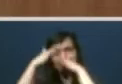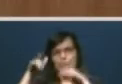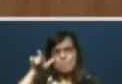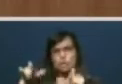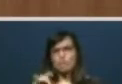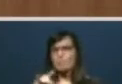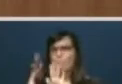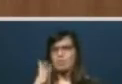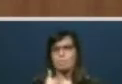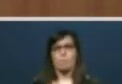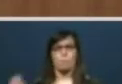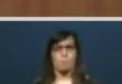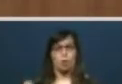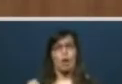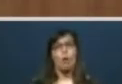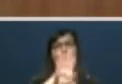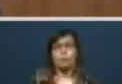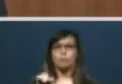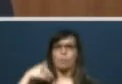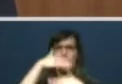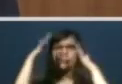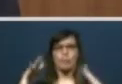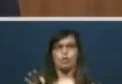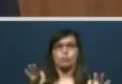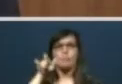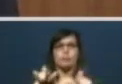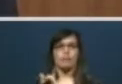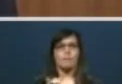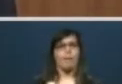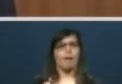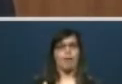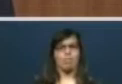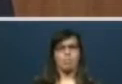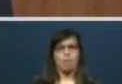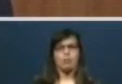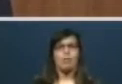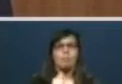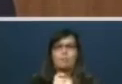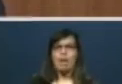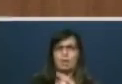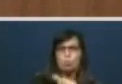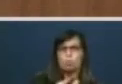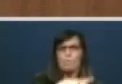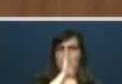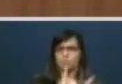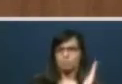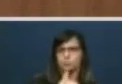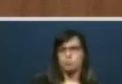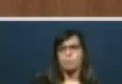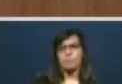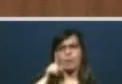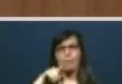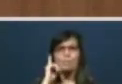por último estamos mejorando la atención oncológica con la ampliación de recursos para la radioterapia el programa de detección del cáncer